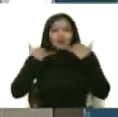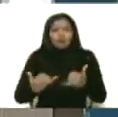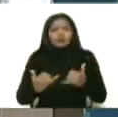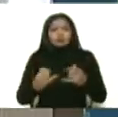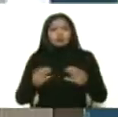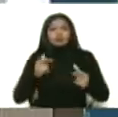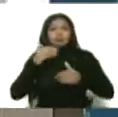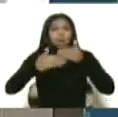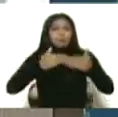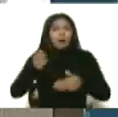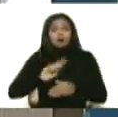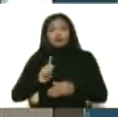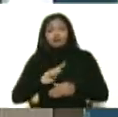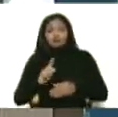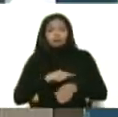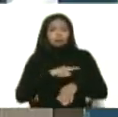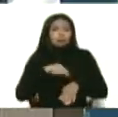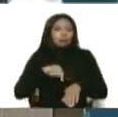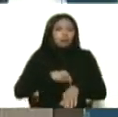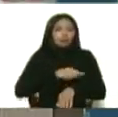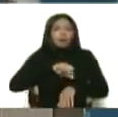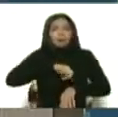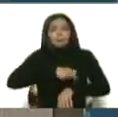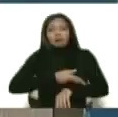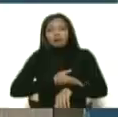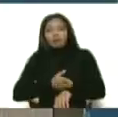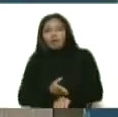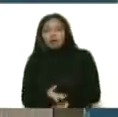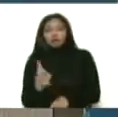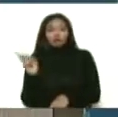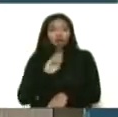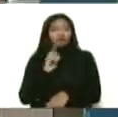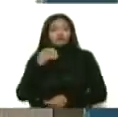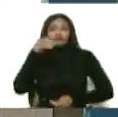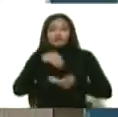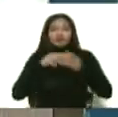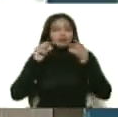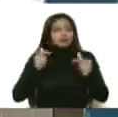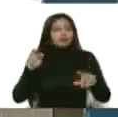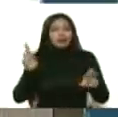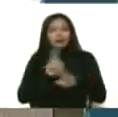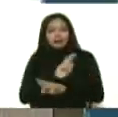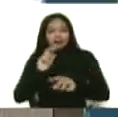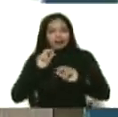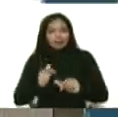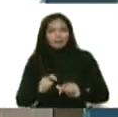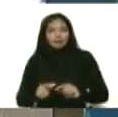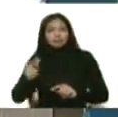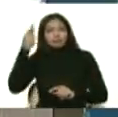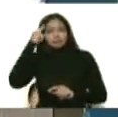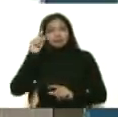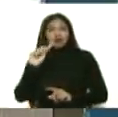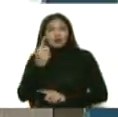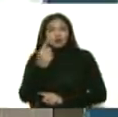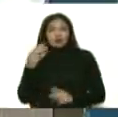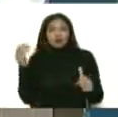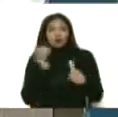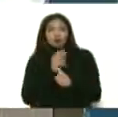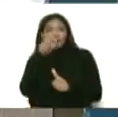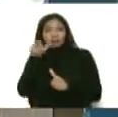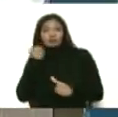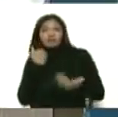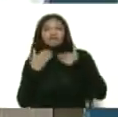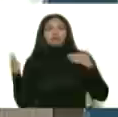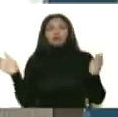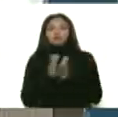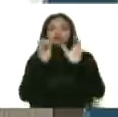de manera periódica, sin ir sino aplicarlo de manera radical desde el día 1 que aparecieron